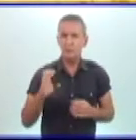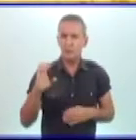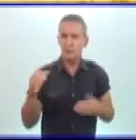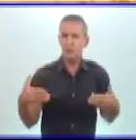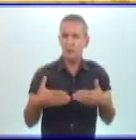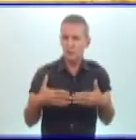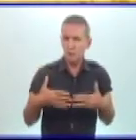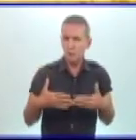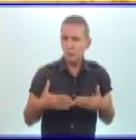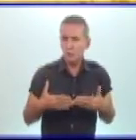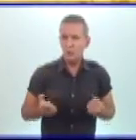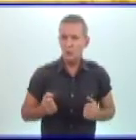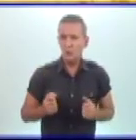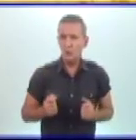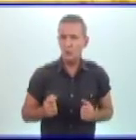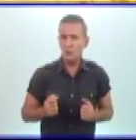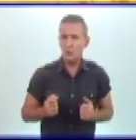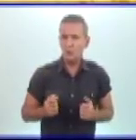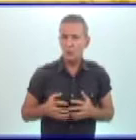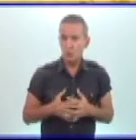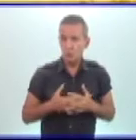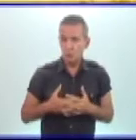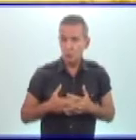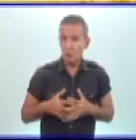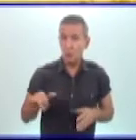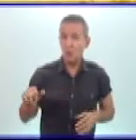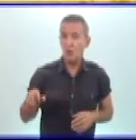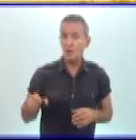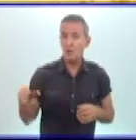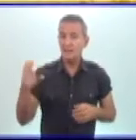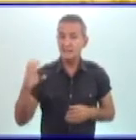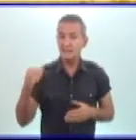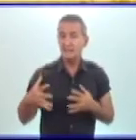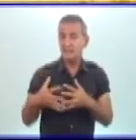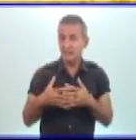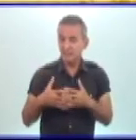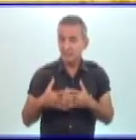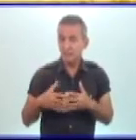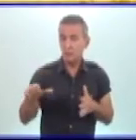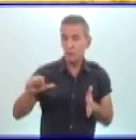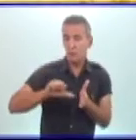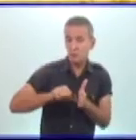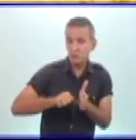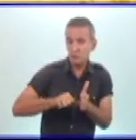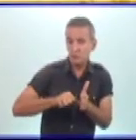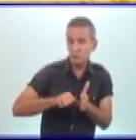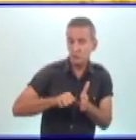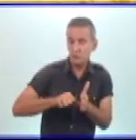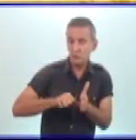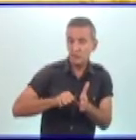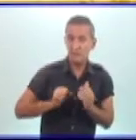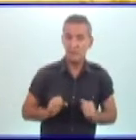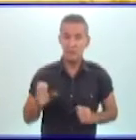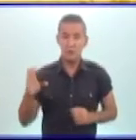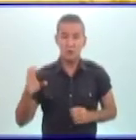ese capitalismo centro que evolucionará a un gran desarrollo y ese capitalismo periférico en que esas regiones, sobre todo de